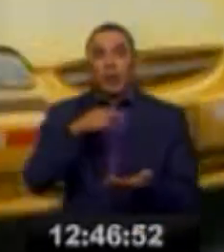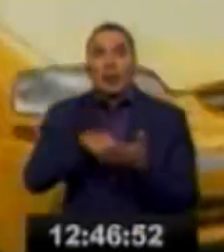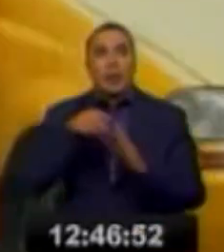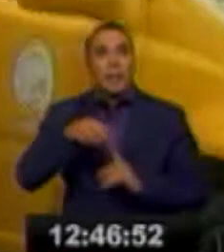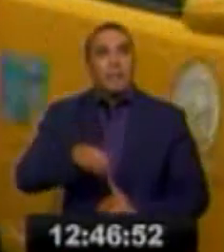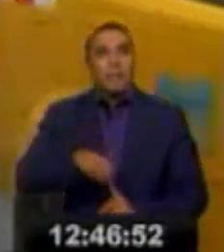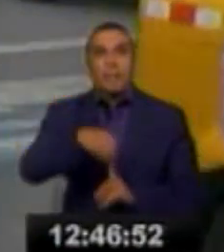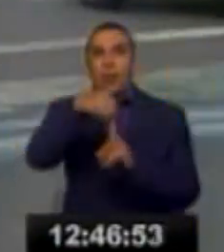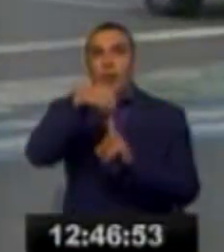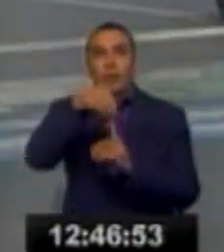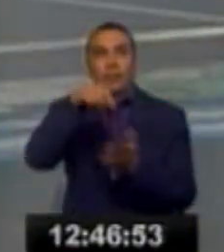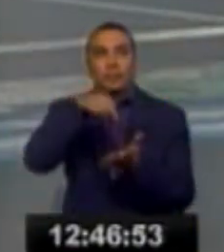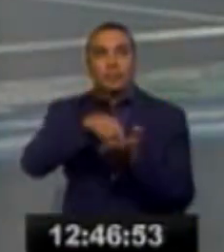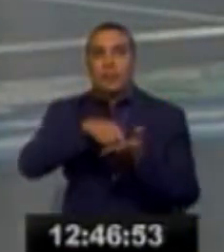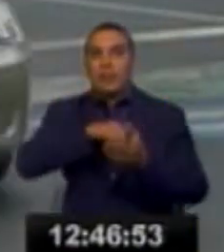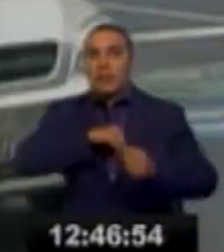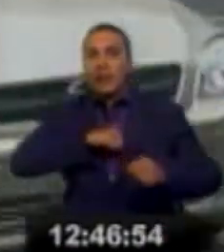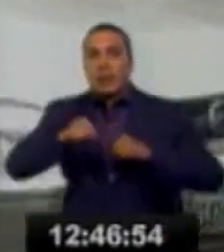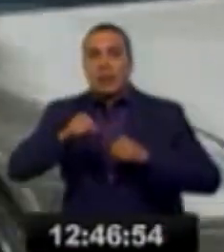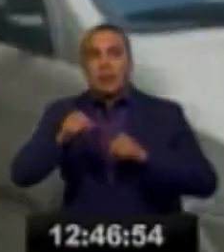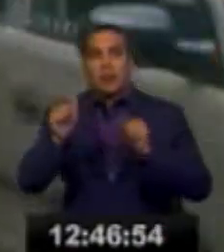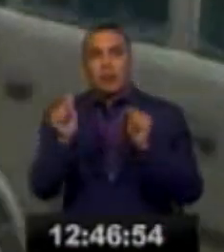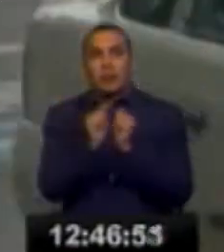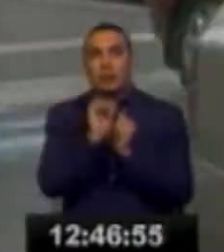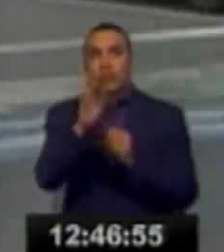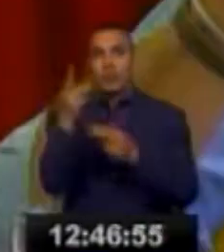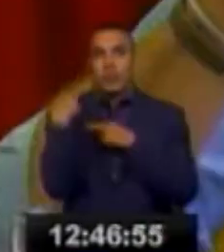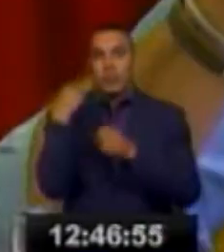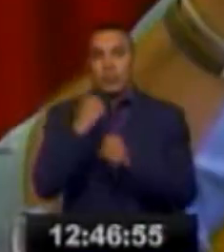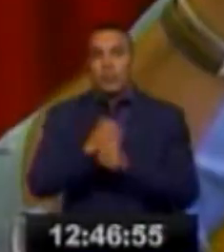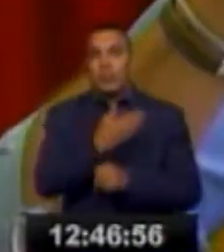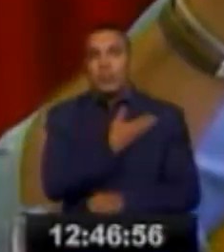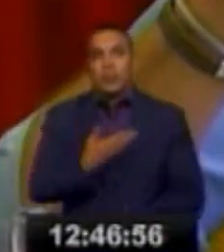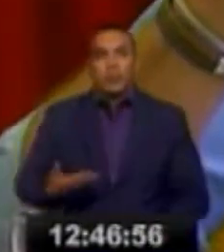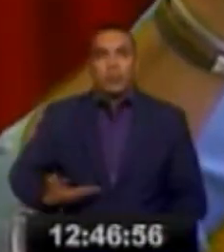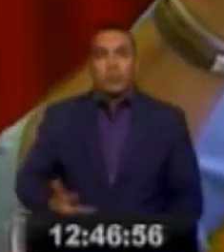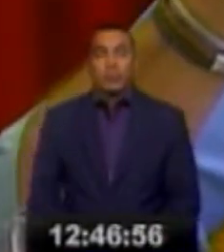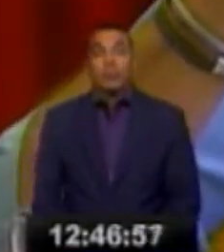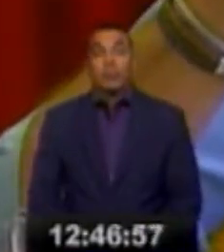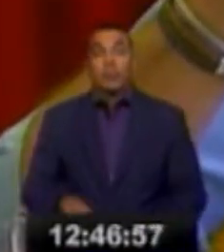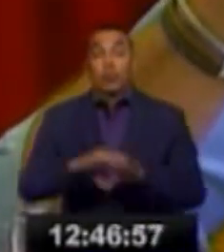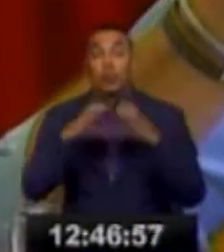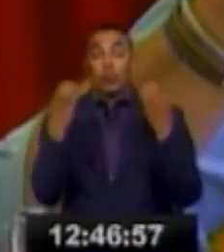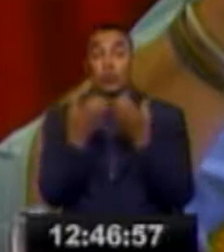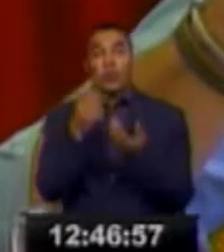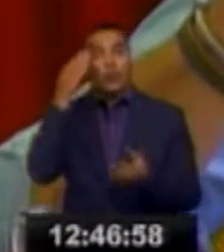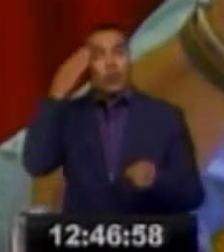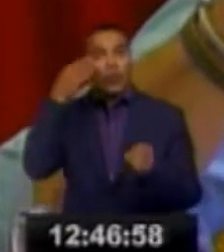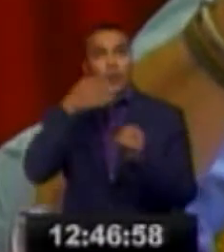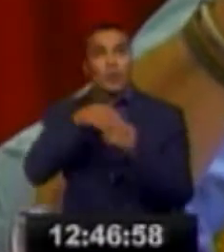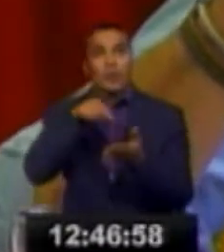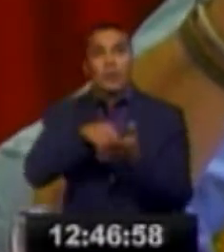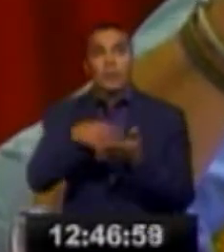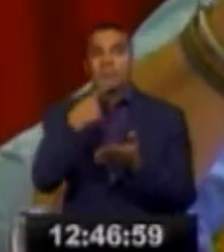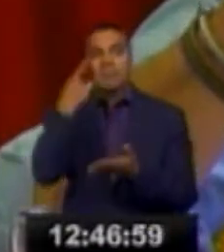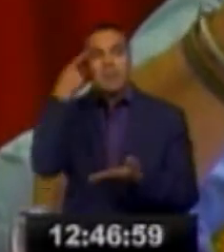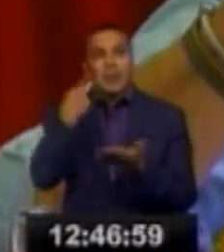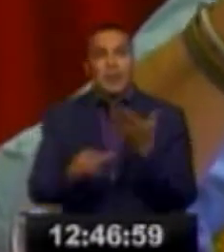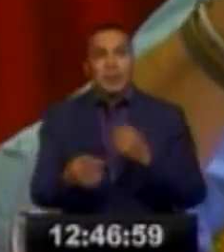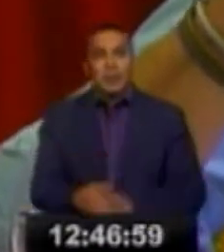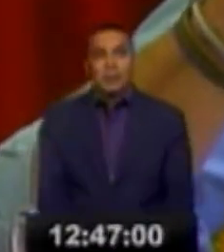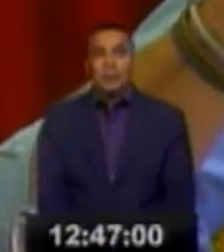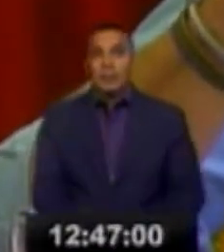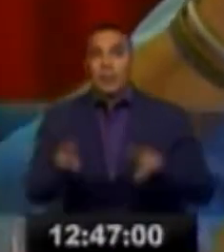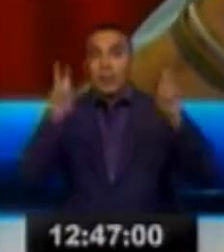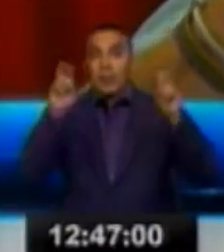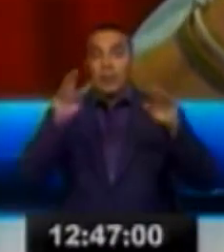prioridad dentro de las gestiones al frente de su cargo. Este comité tiene por objeto solventar el tema